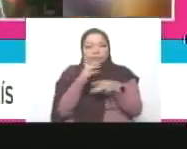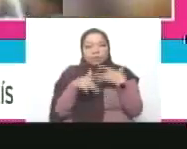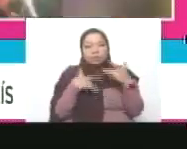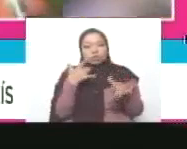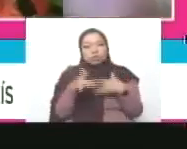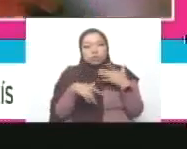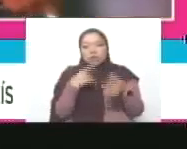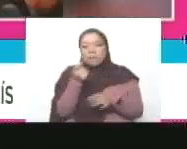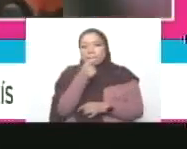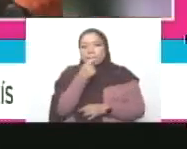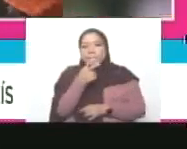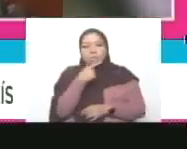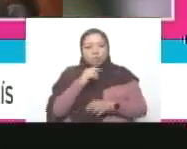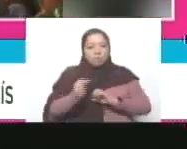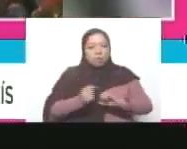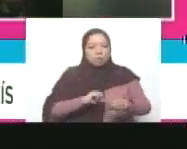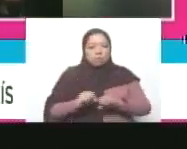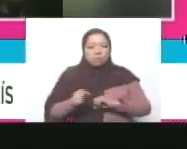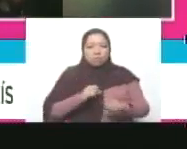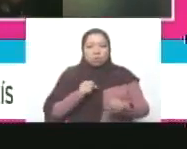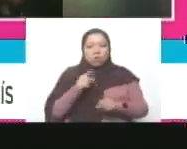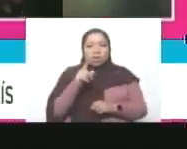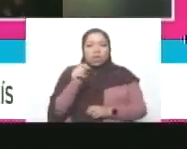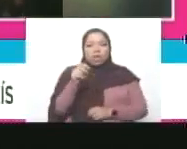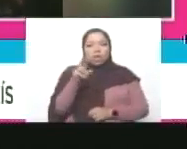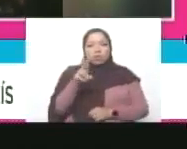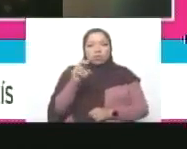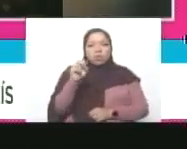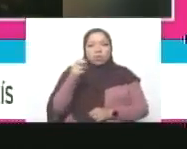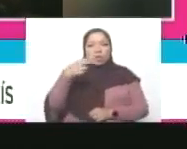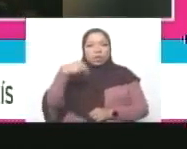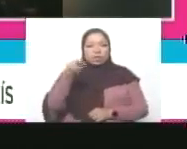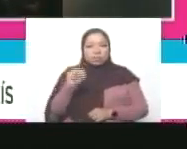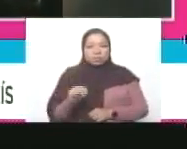actividad, una inmensa movilización en Turén. Esa es la de Turén.